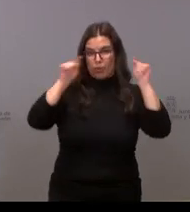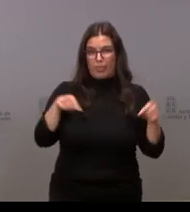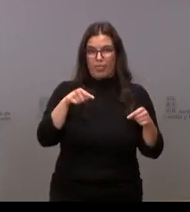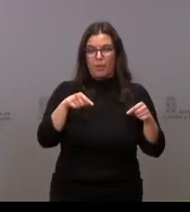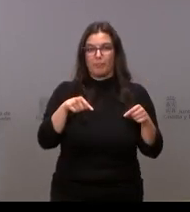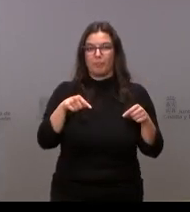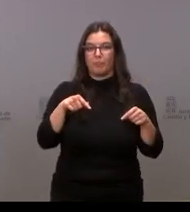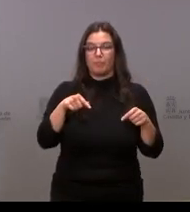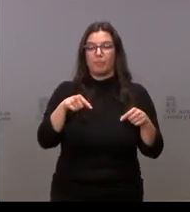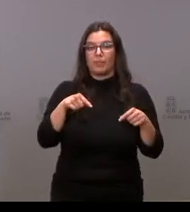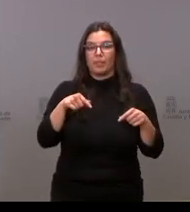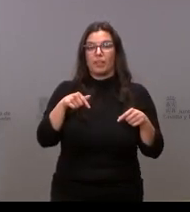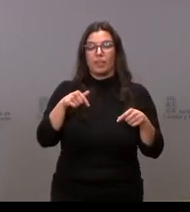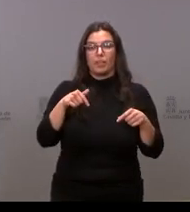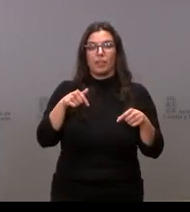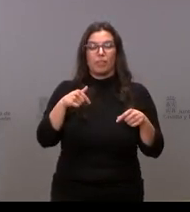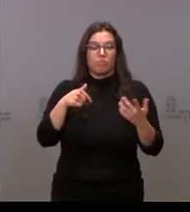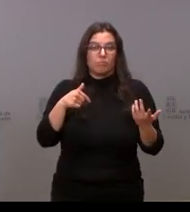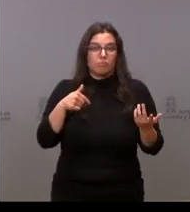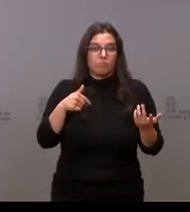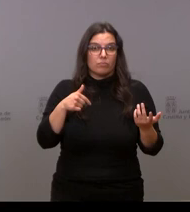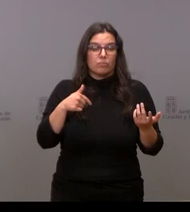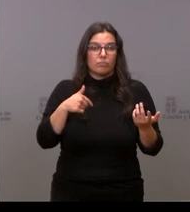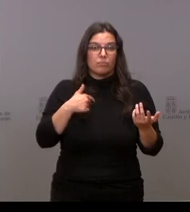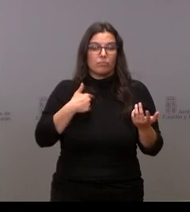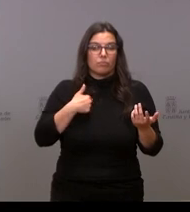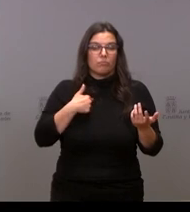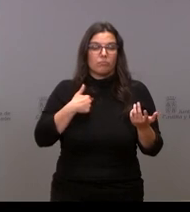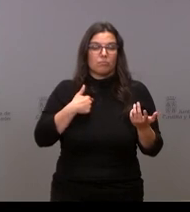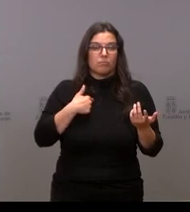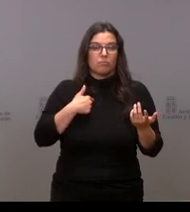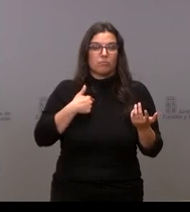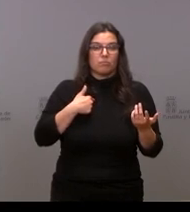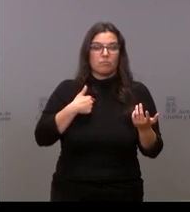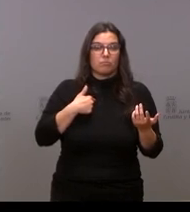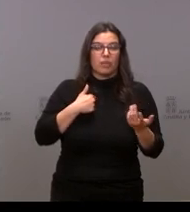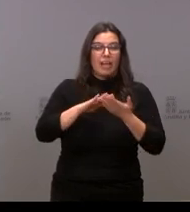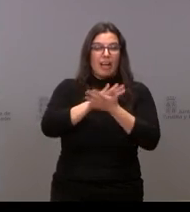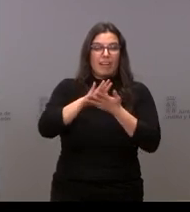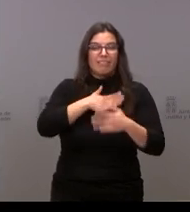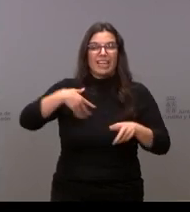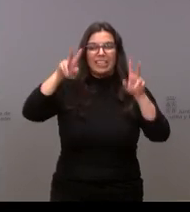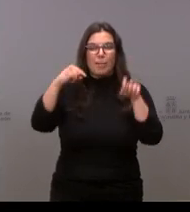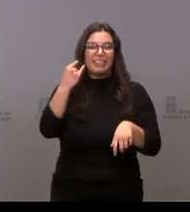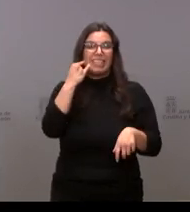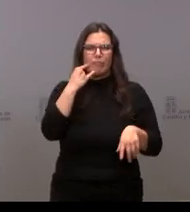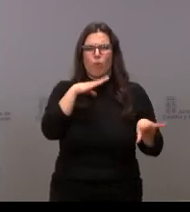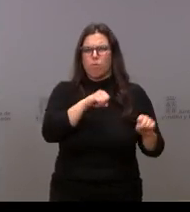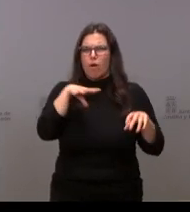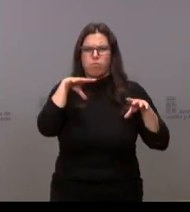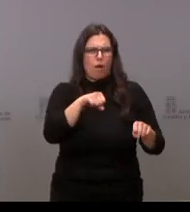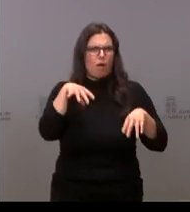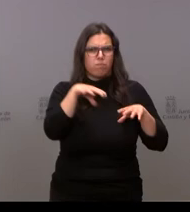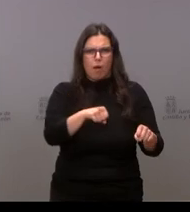preguntas y yo le quería preguntar por la saturación de los de los teléfonos de la gente